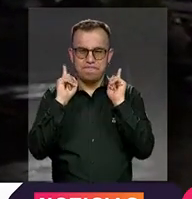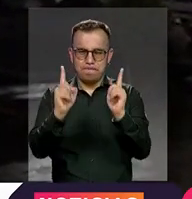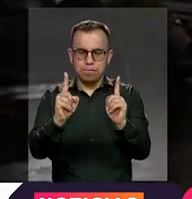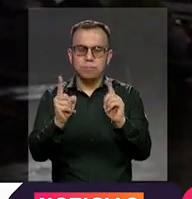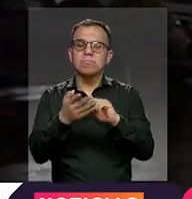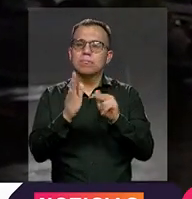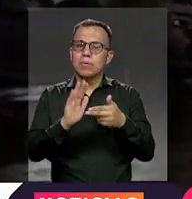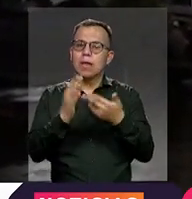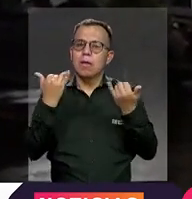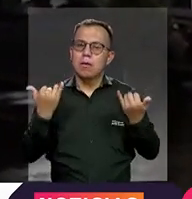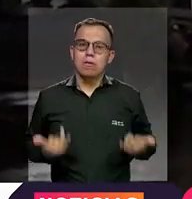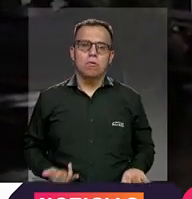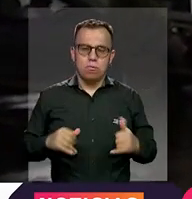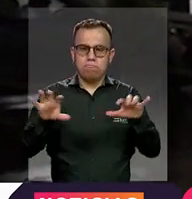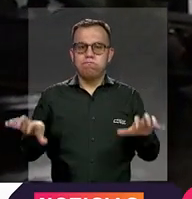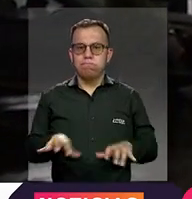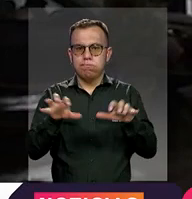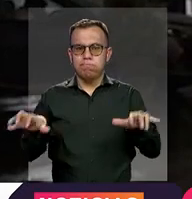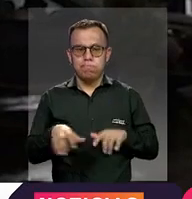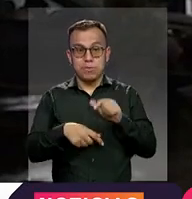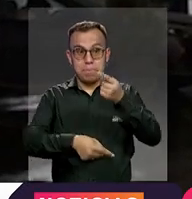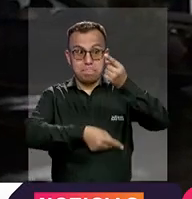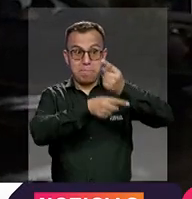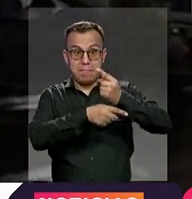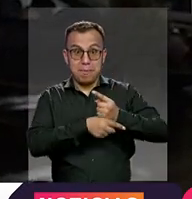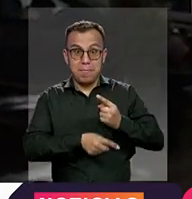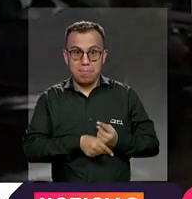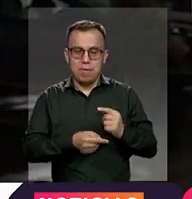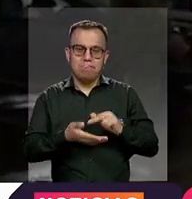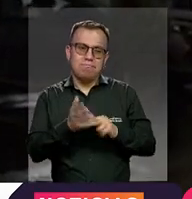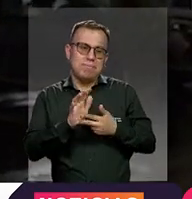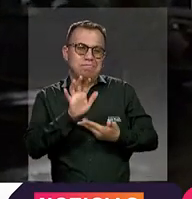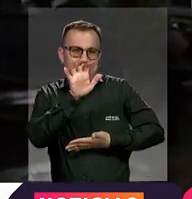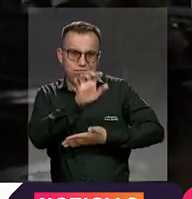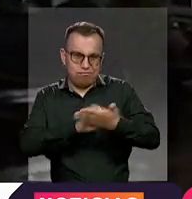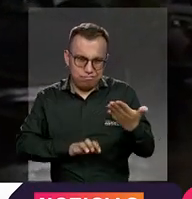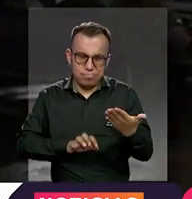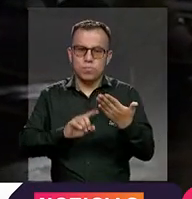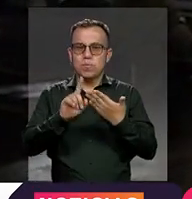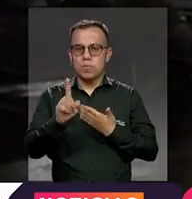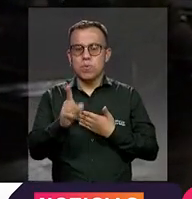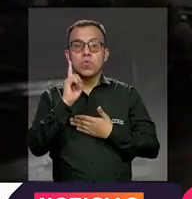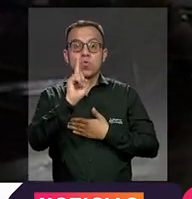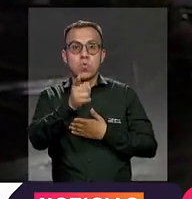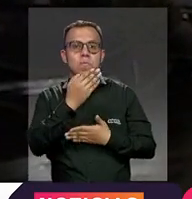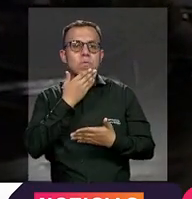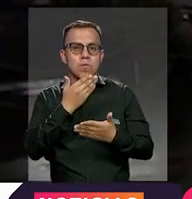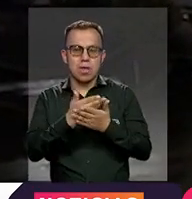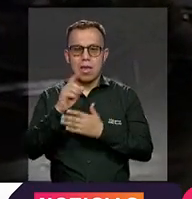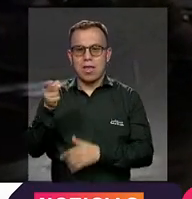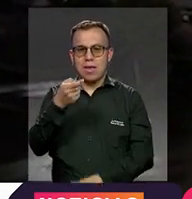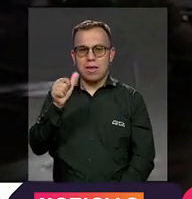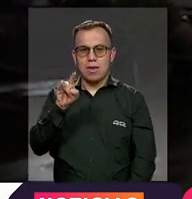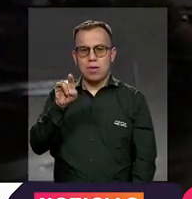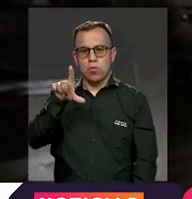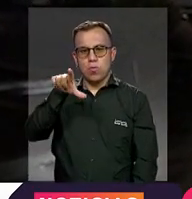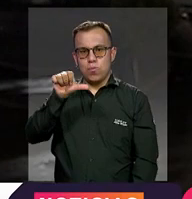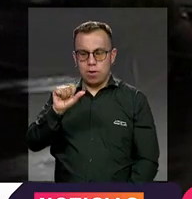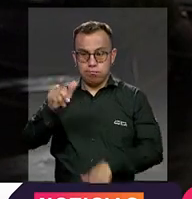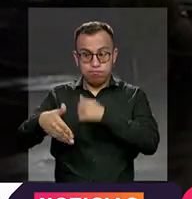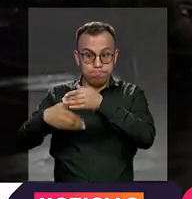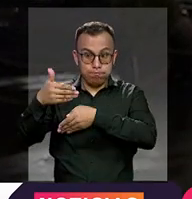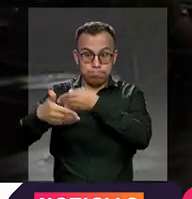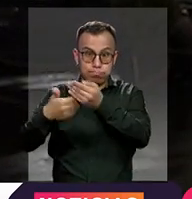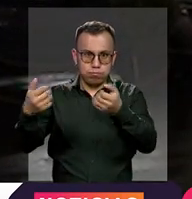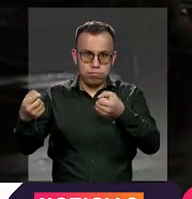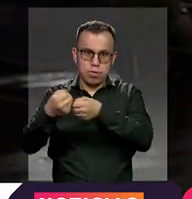está desplegando toda la actividad pertinente para la prevención, gracias al GAULA, en donde se está generando o articulando toda